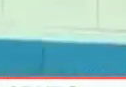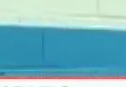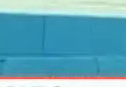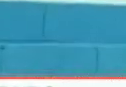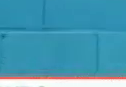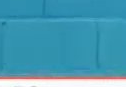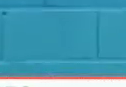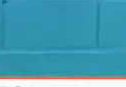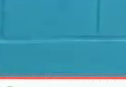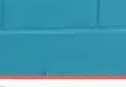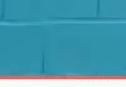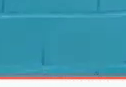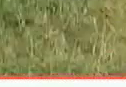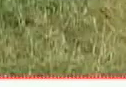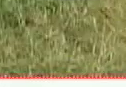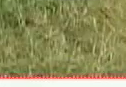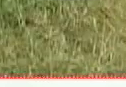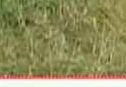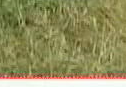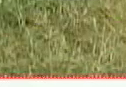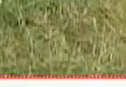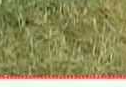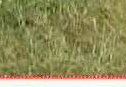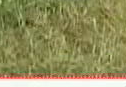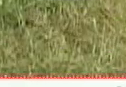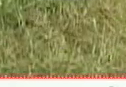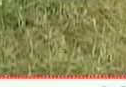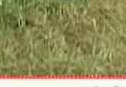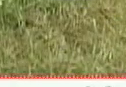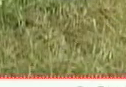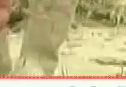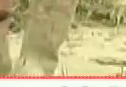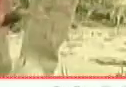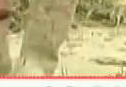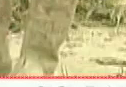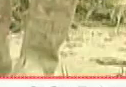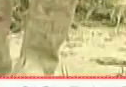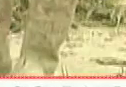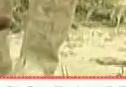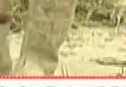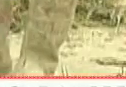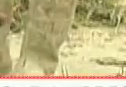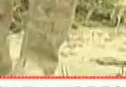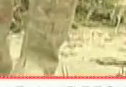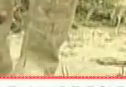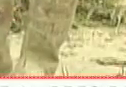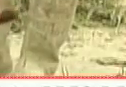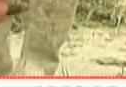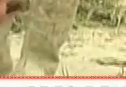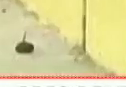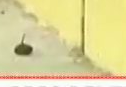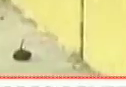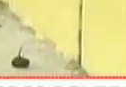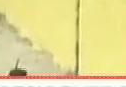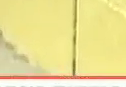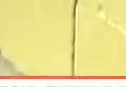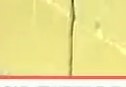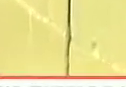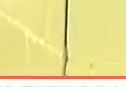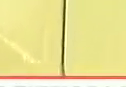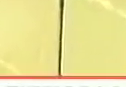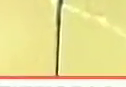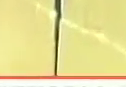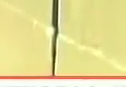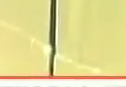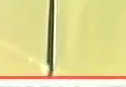popular aquí al frente con todas las instituciones el lince efe de barrio nuevo barrio tricolor todas